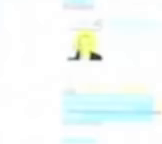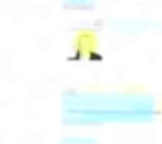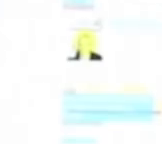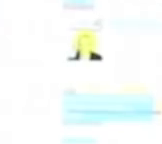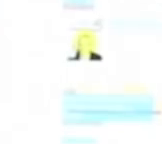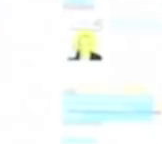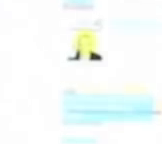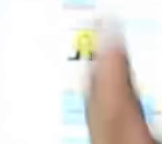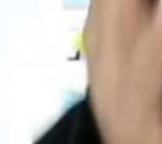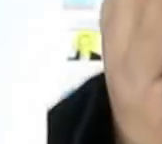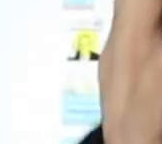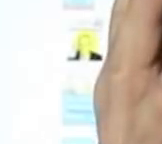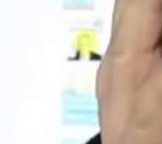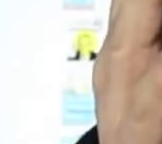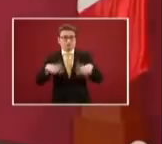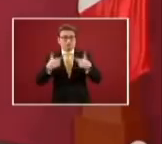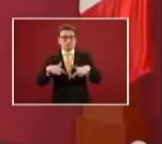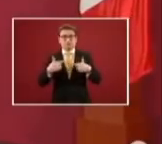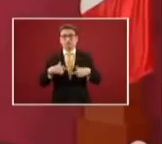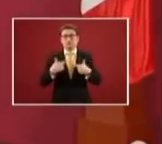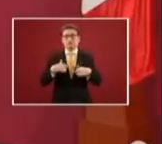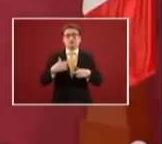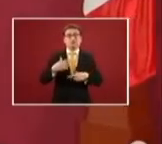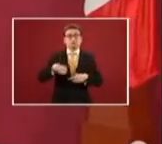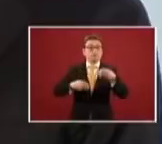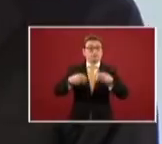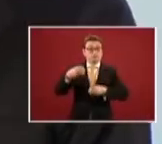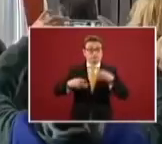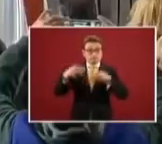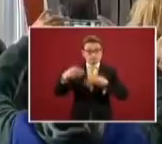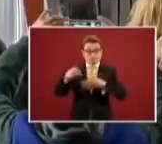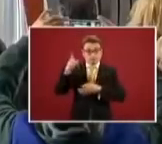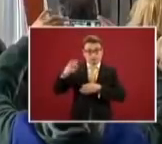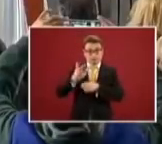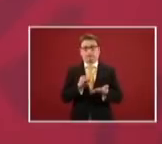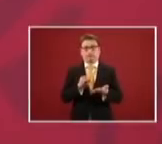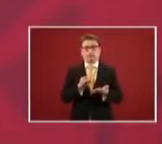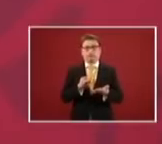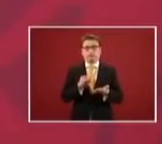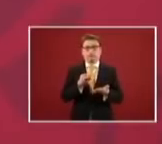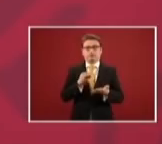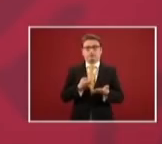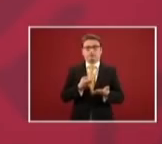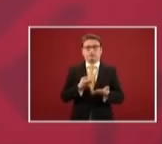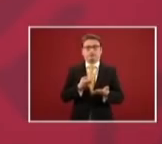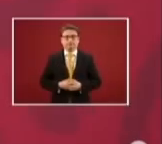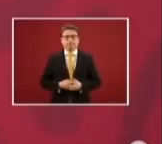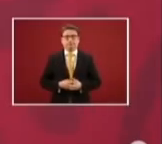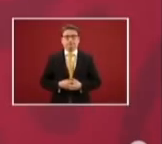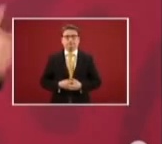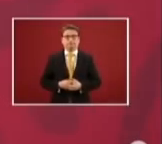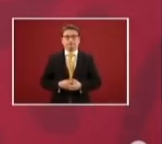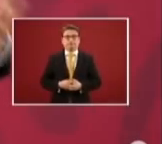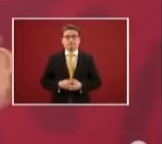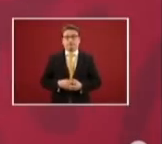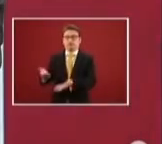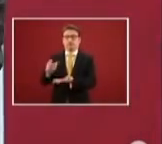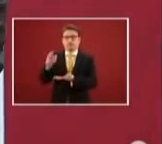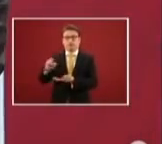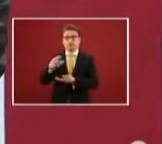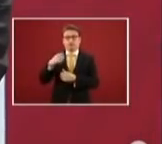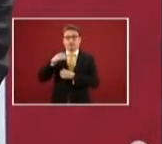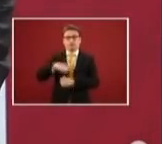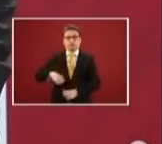ñoño, obiduluado, oportunista, paleros, pandilla de rufianes, parte del bandidaje, payaso de